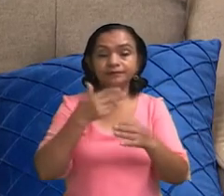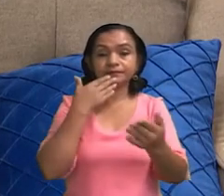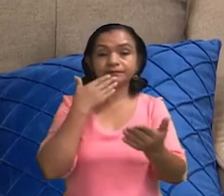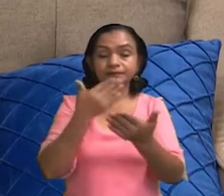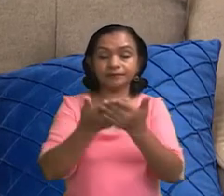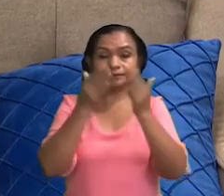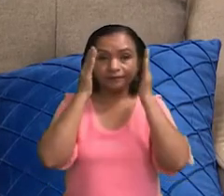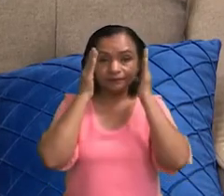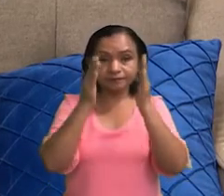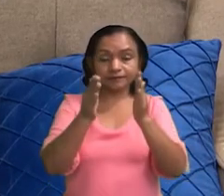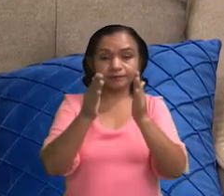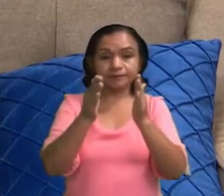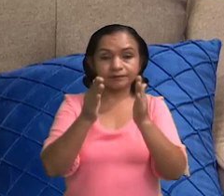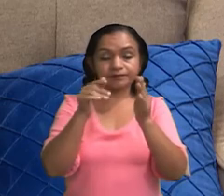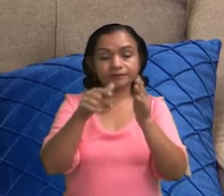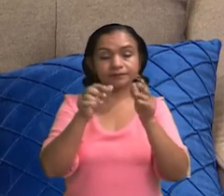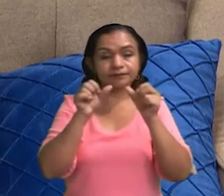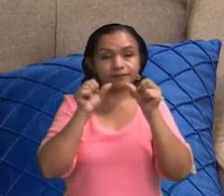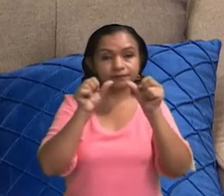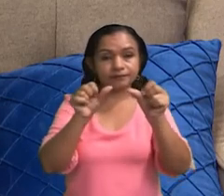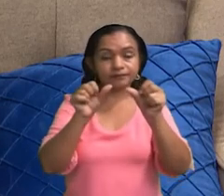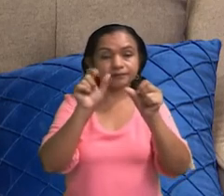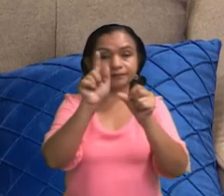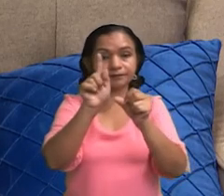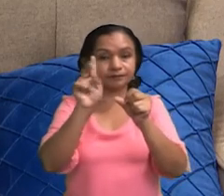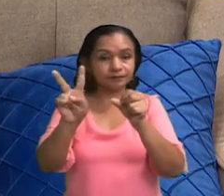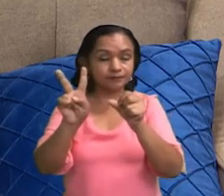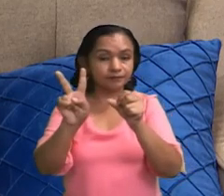fiel compañía. Le invitamos a que se quede en sintonía del canal